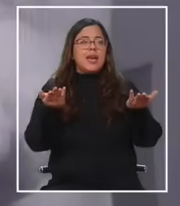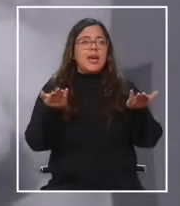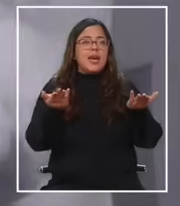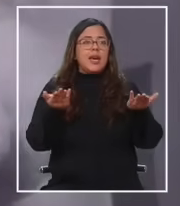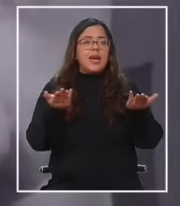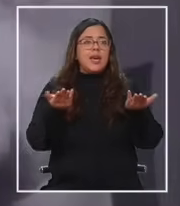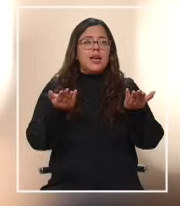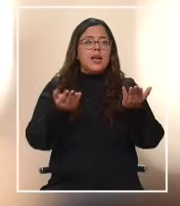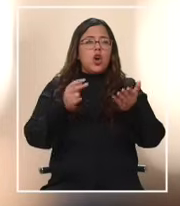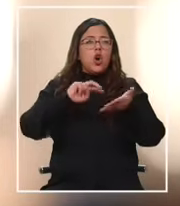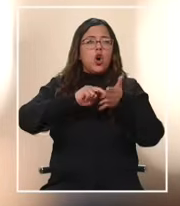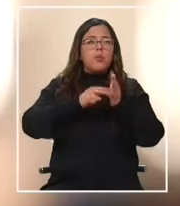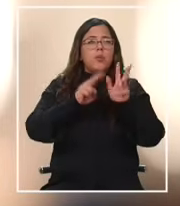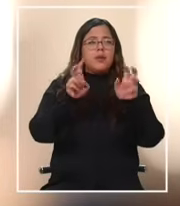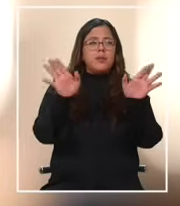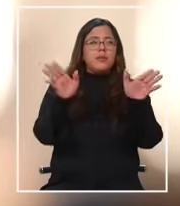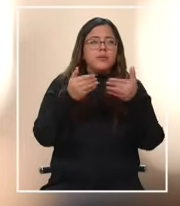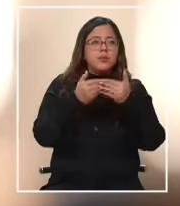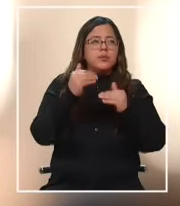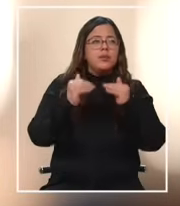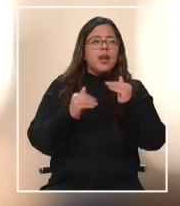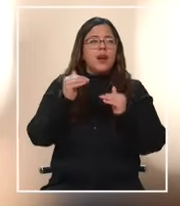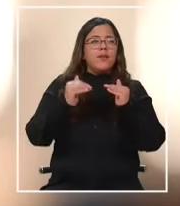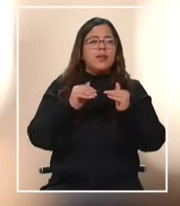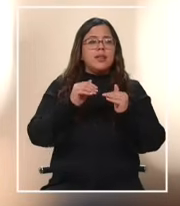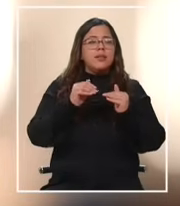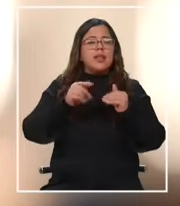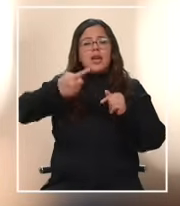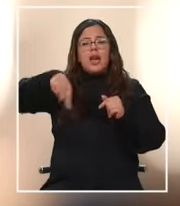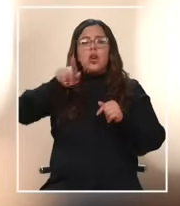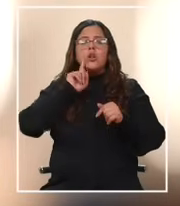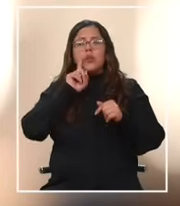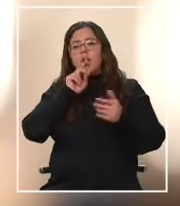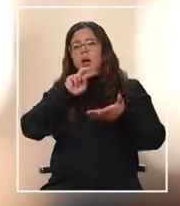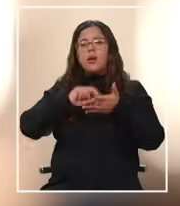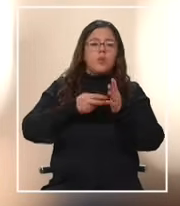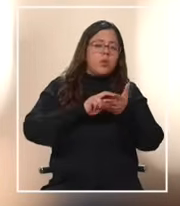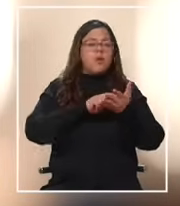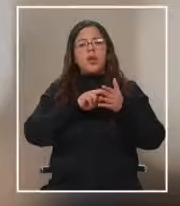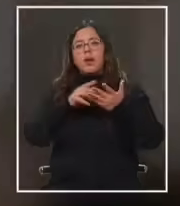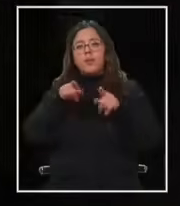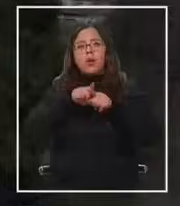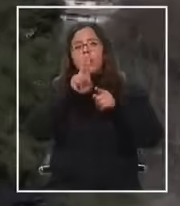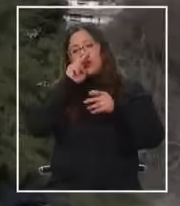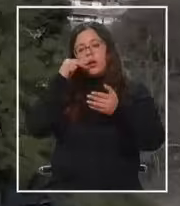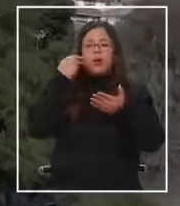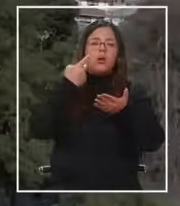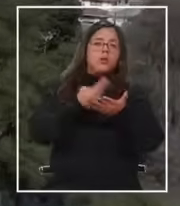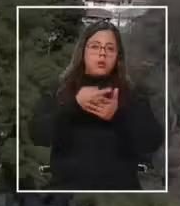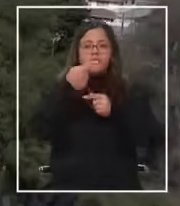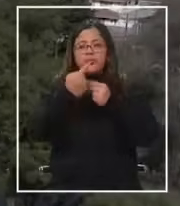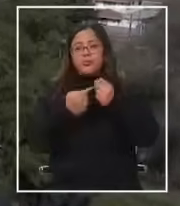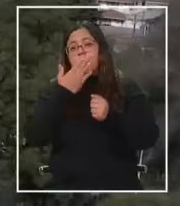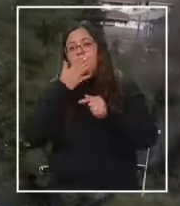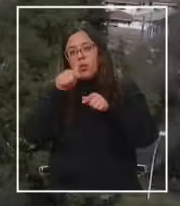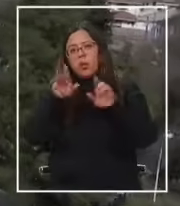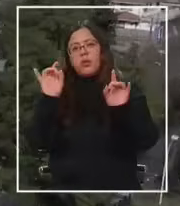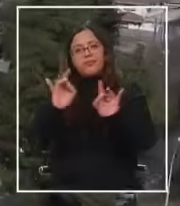Como, muchas, a veces tienen sus crisis, se descompensan, están mejor ahí.